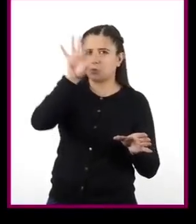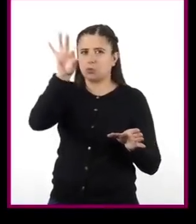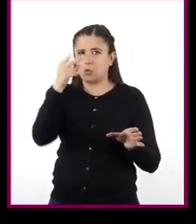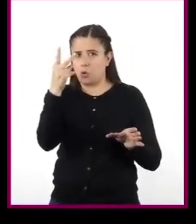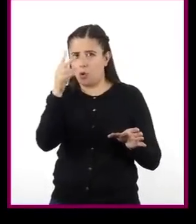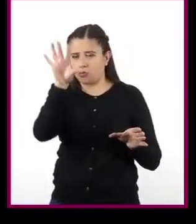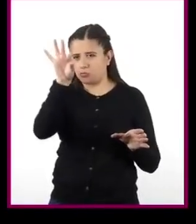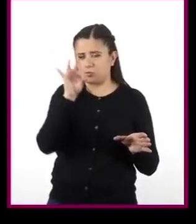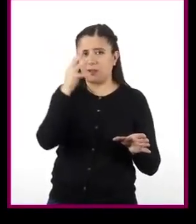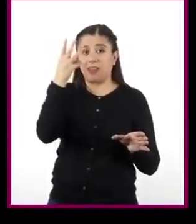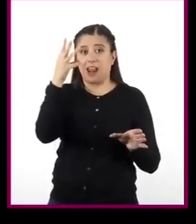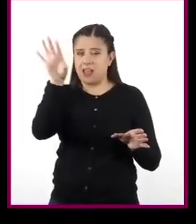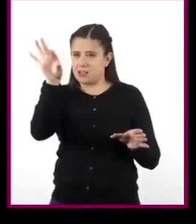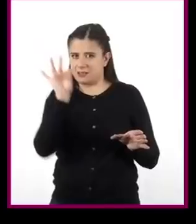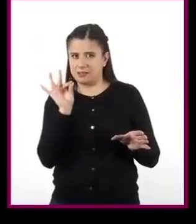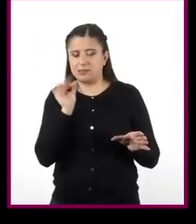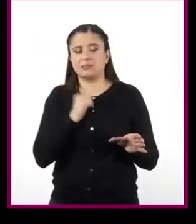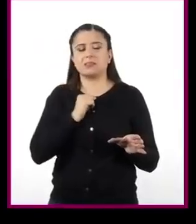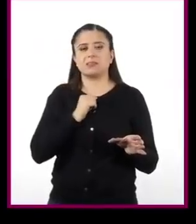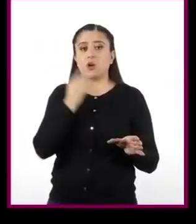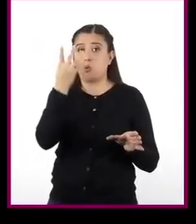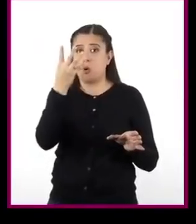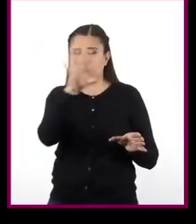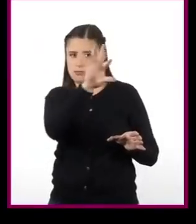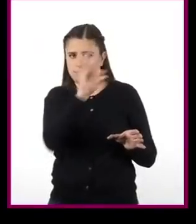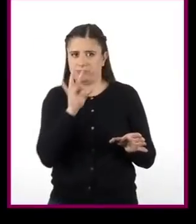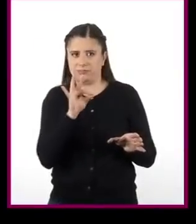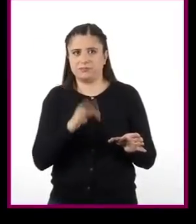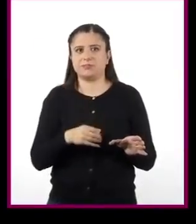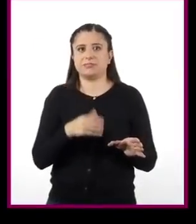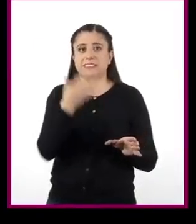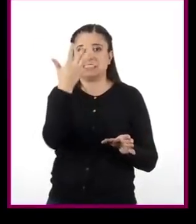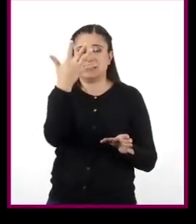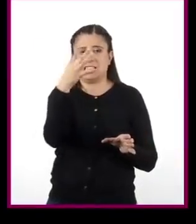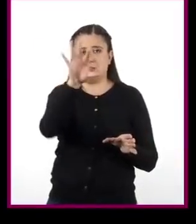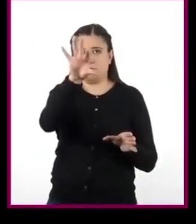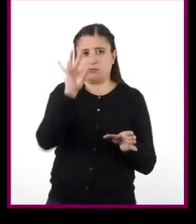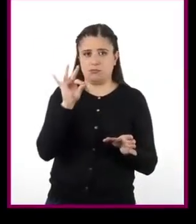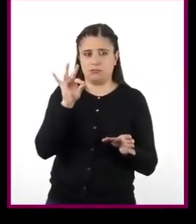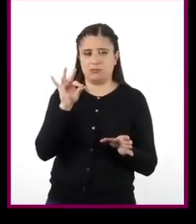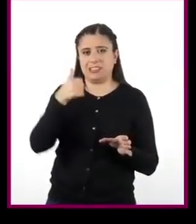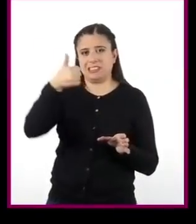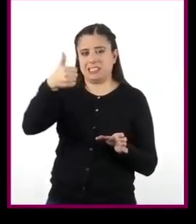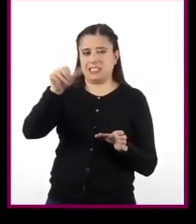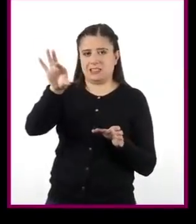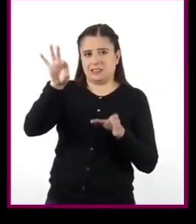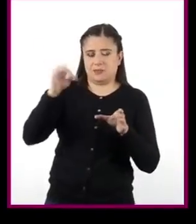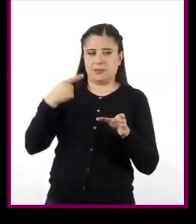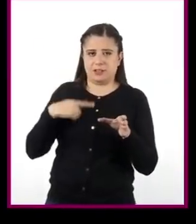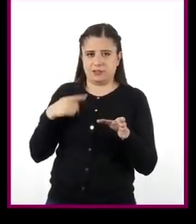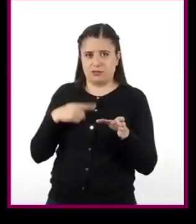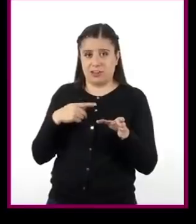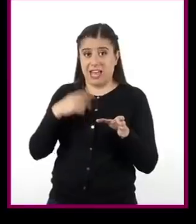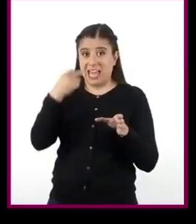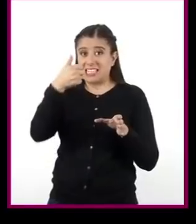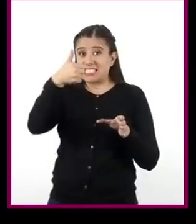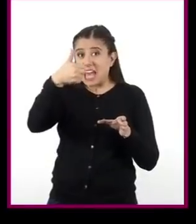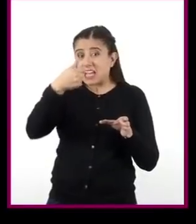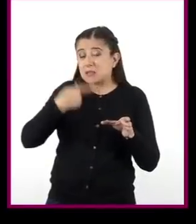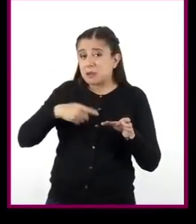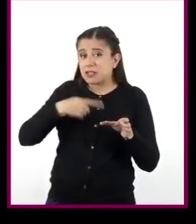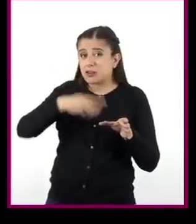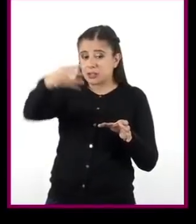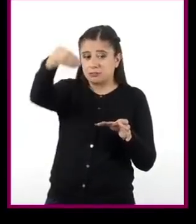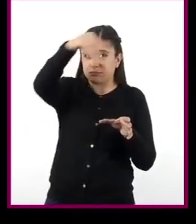2, 3, 4, 5 y 6 personas. Son 6 personas